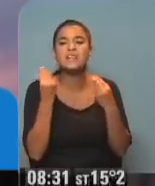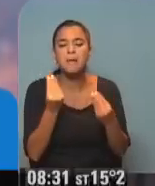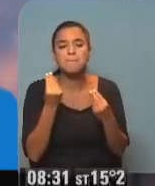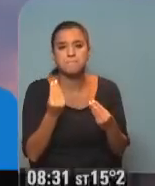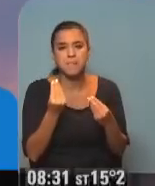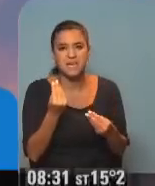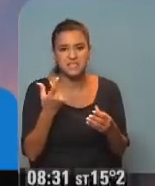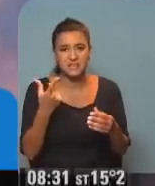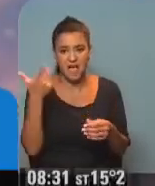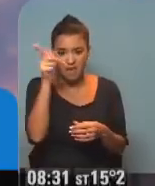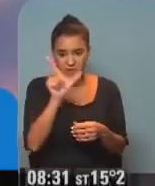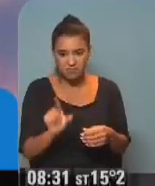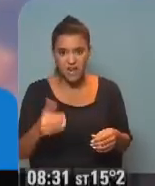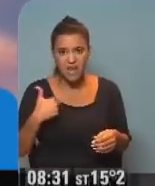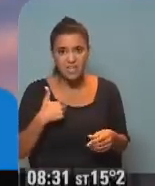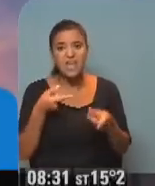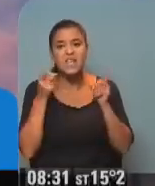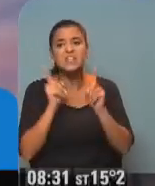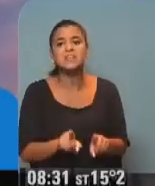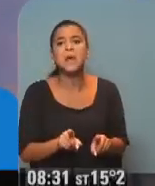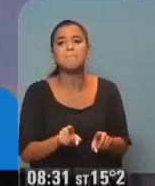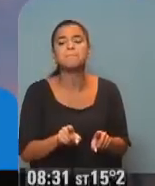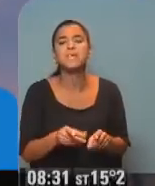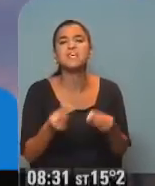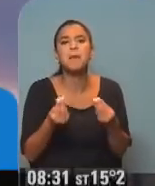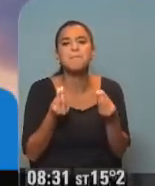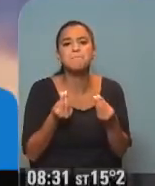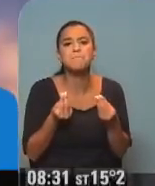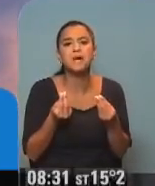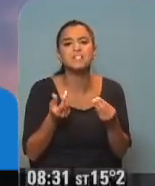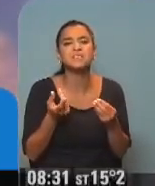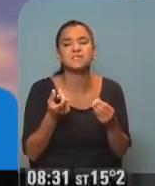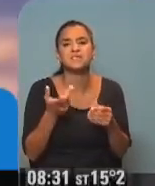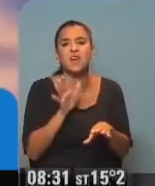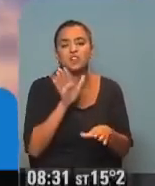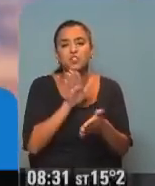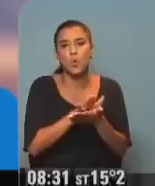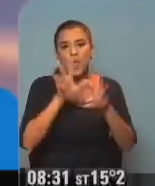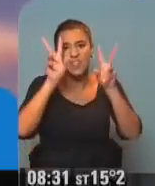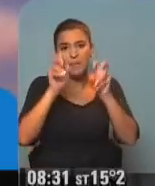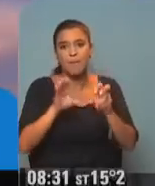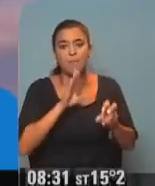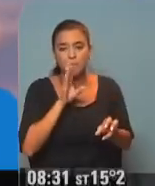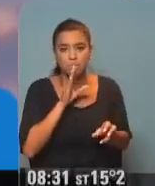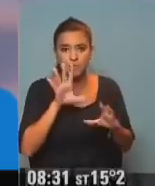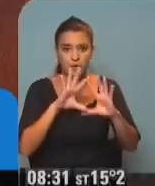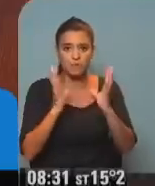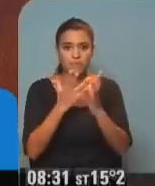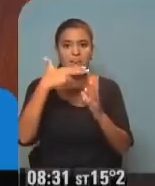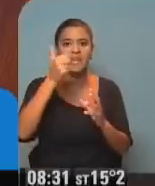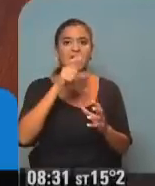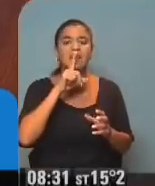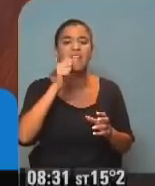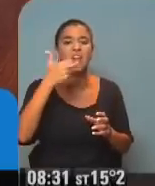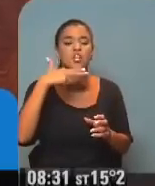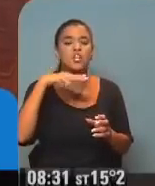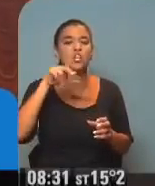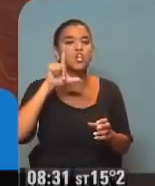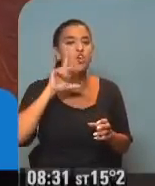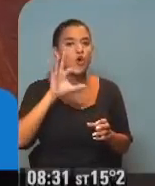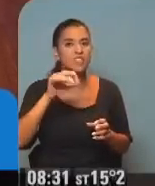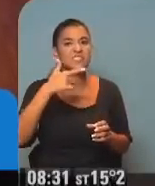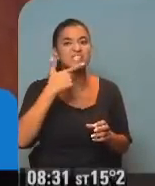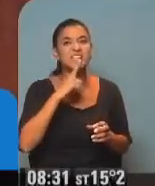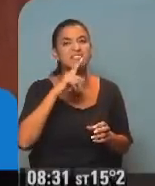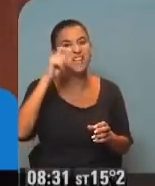la República Argentina, pero también qué es lo que está sucediendo con el judaísmo en el mundo. Nos acompaña Natalio Steiner, quien